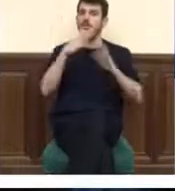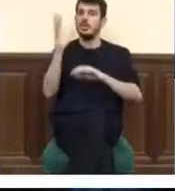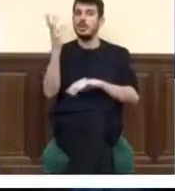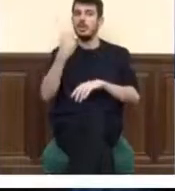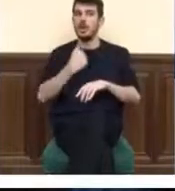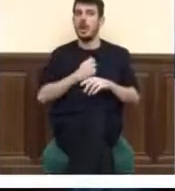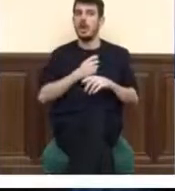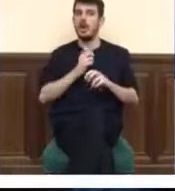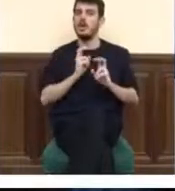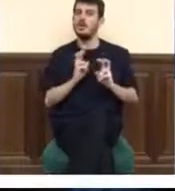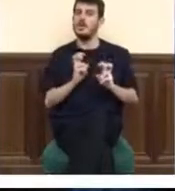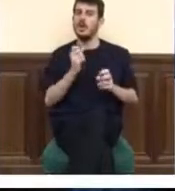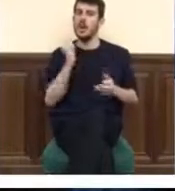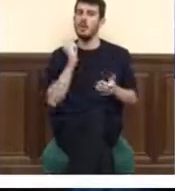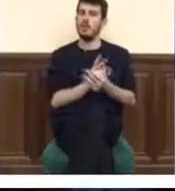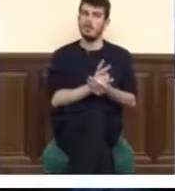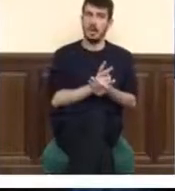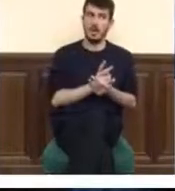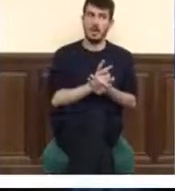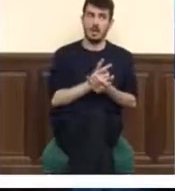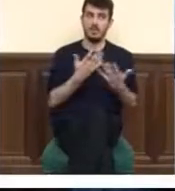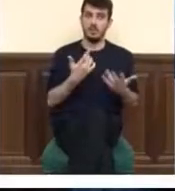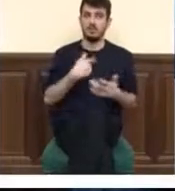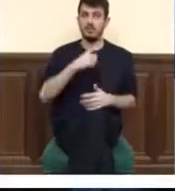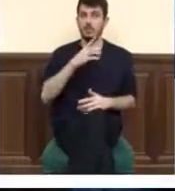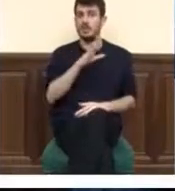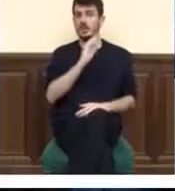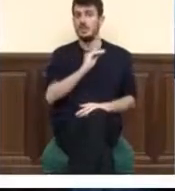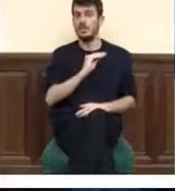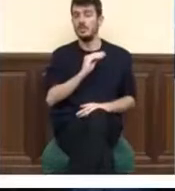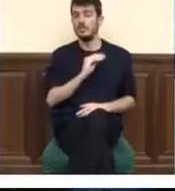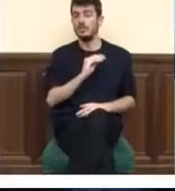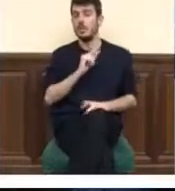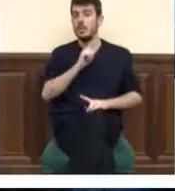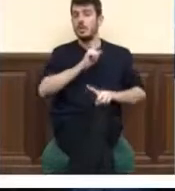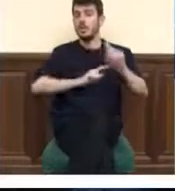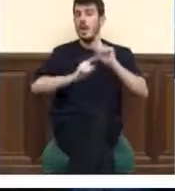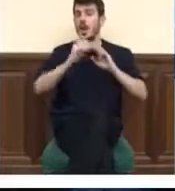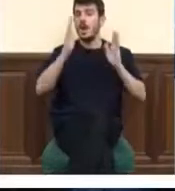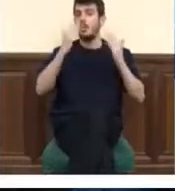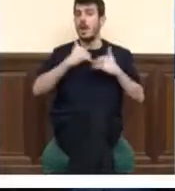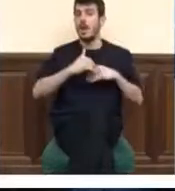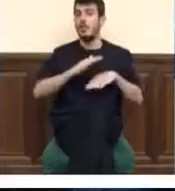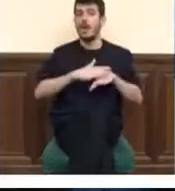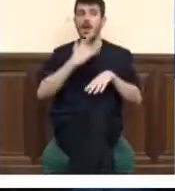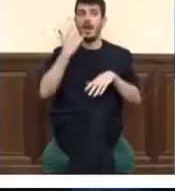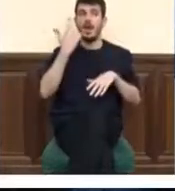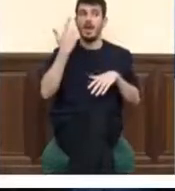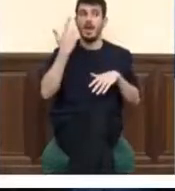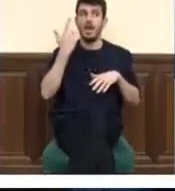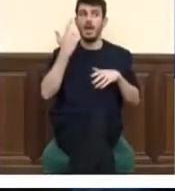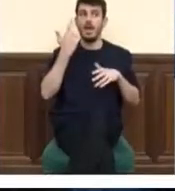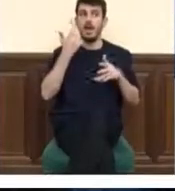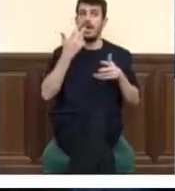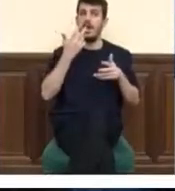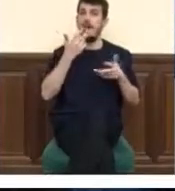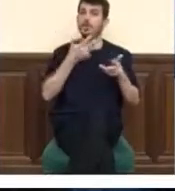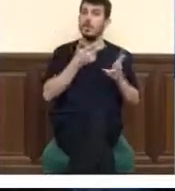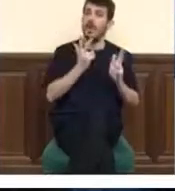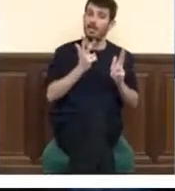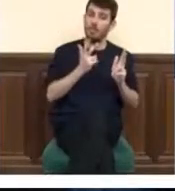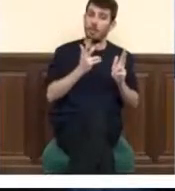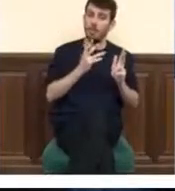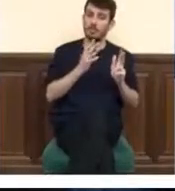de iniciativas y, por tanto, entendemos que no habría absolutamente ningún problema para lograr esa autorización y para